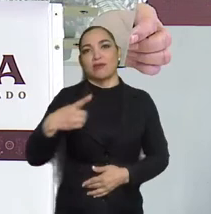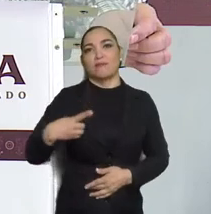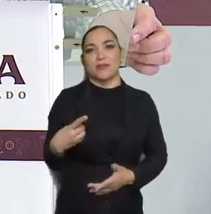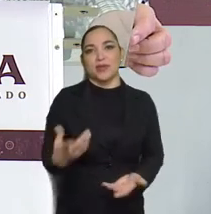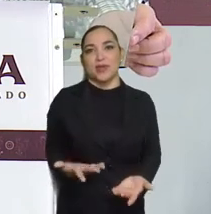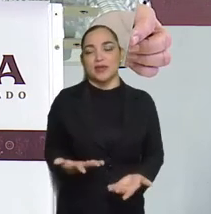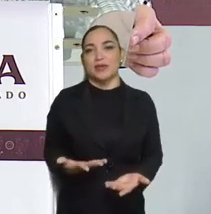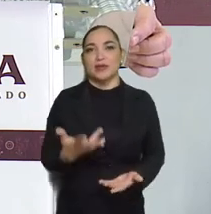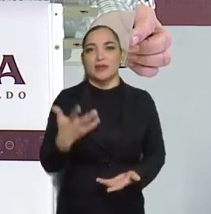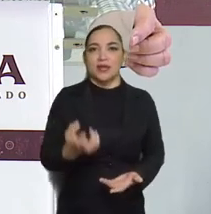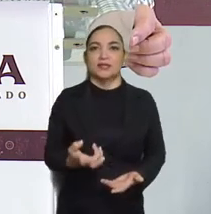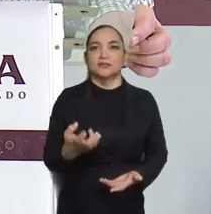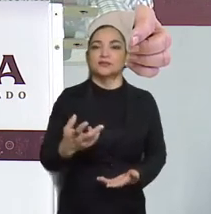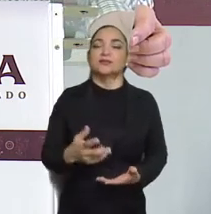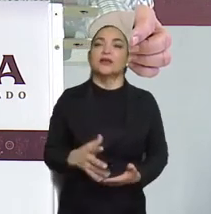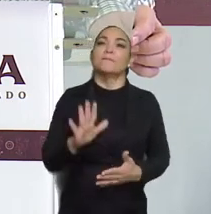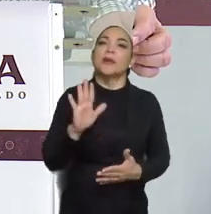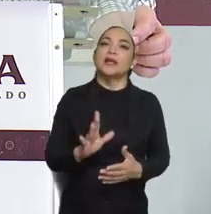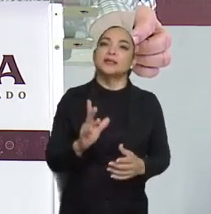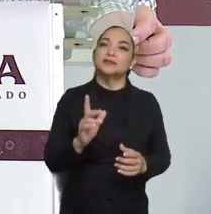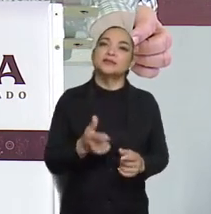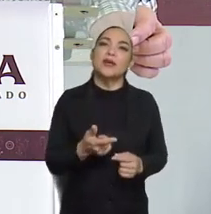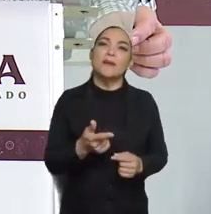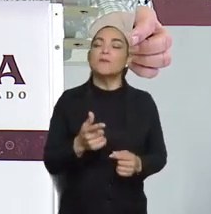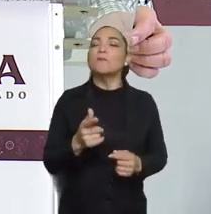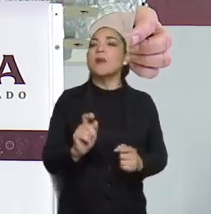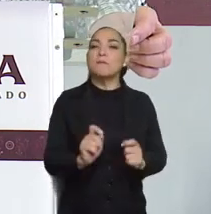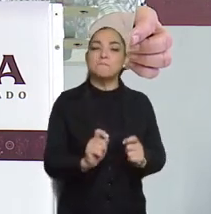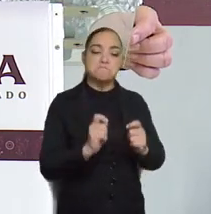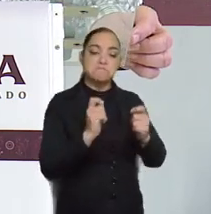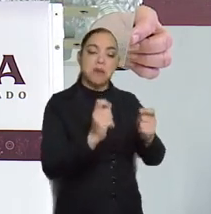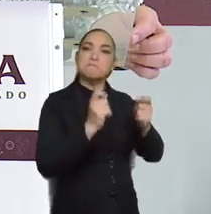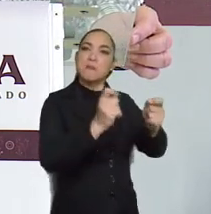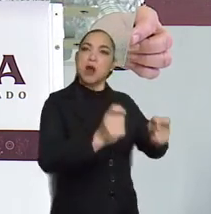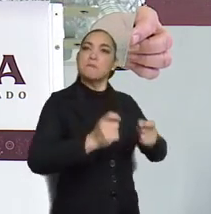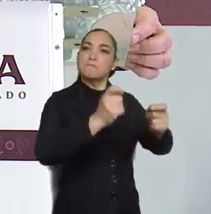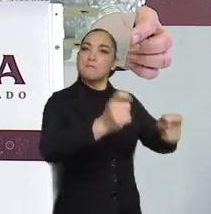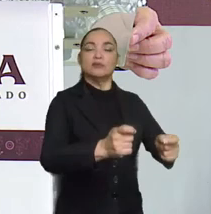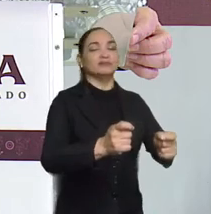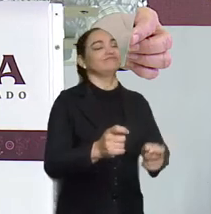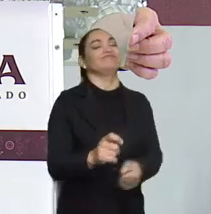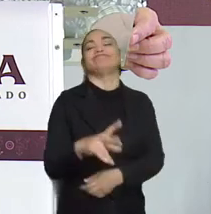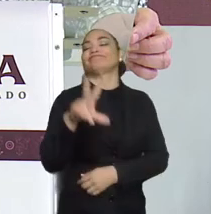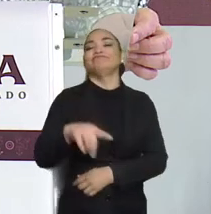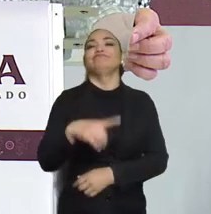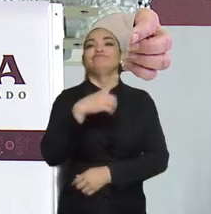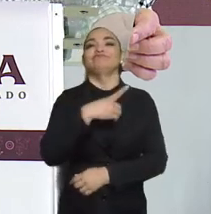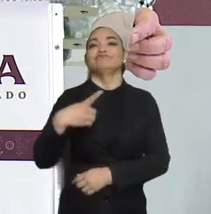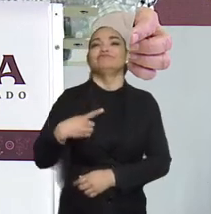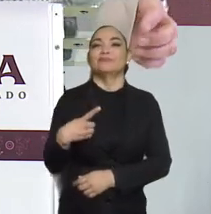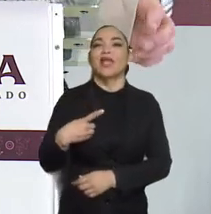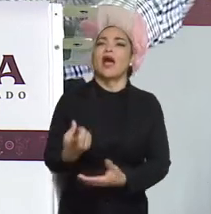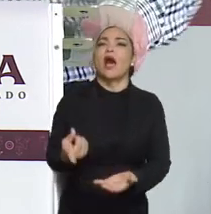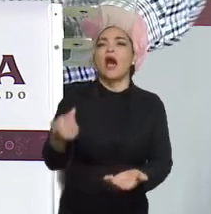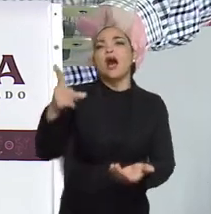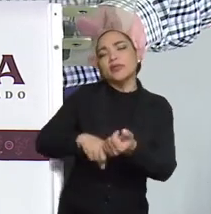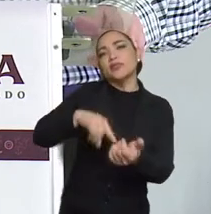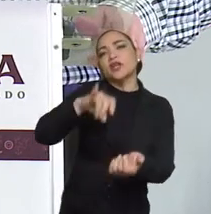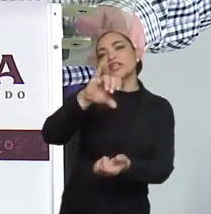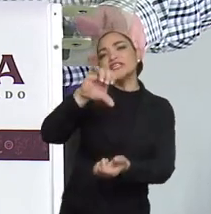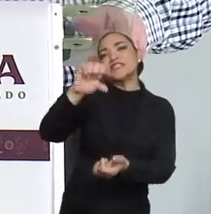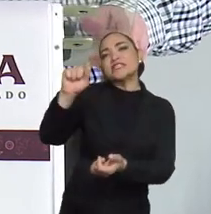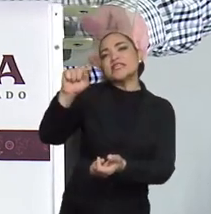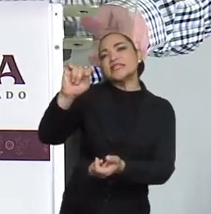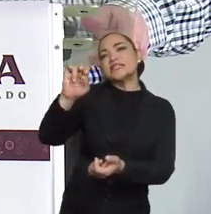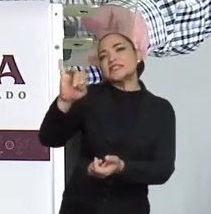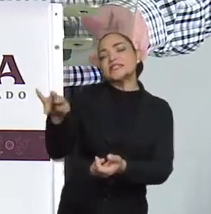se llama una concepción patrimonialista, eso no. Entonces, ahí en el ISTECIN, pues Álvarez Pinzón que diga cuál